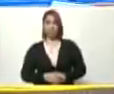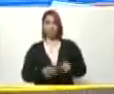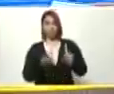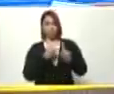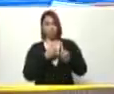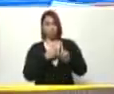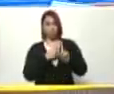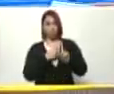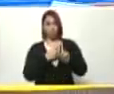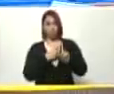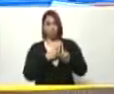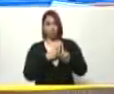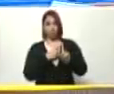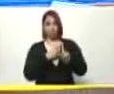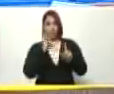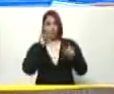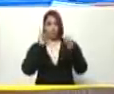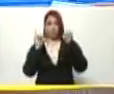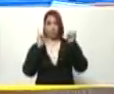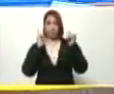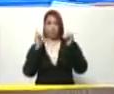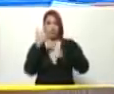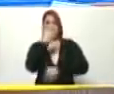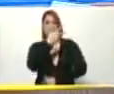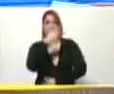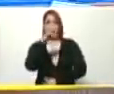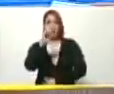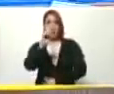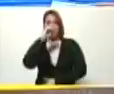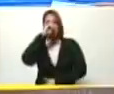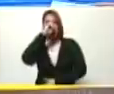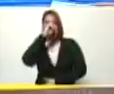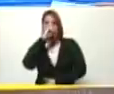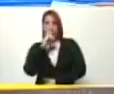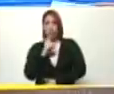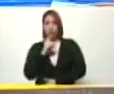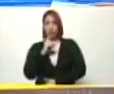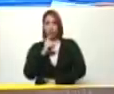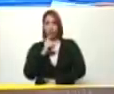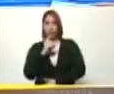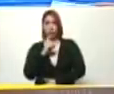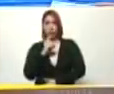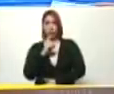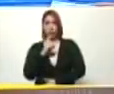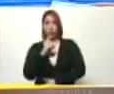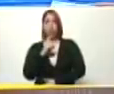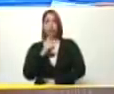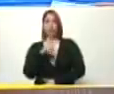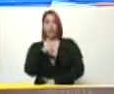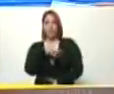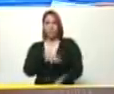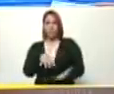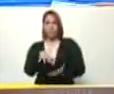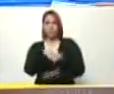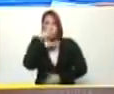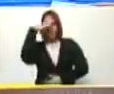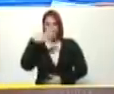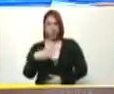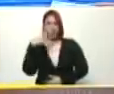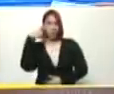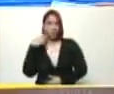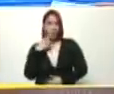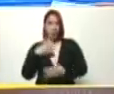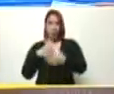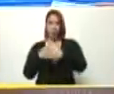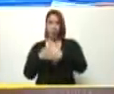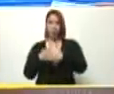lugar, la conmemoración de los 30 años de la rebelión militar bolivariana contra el